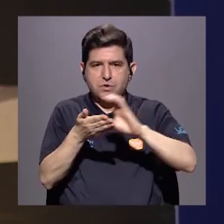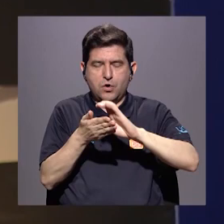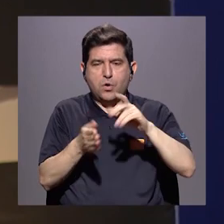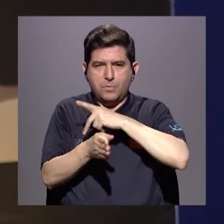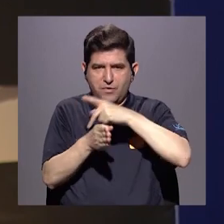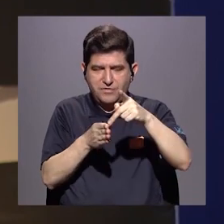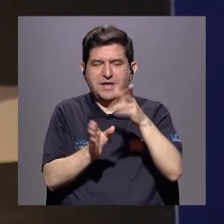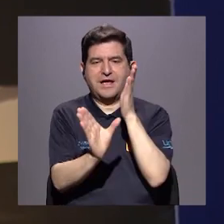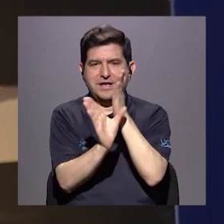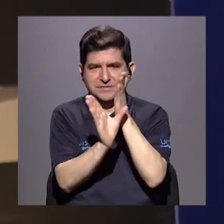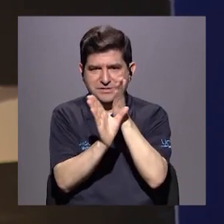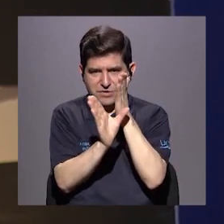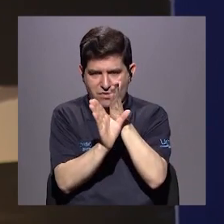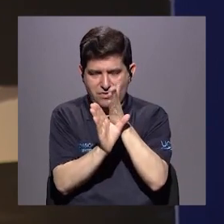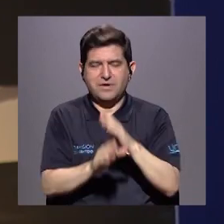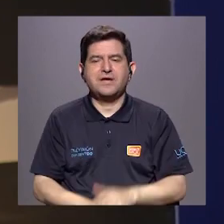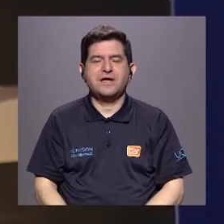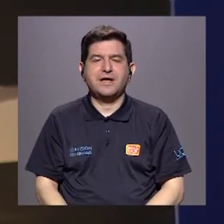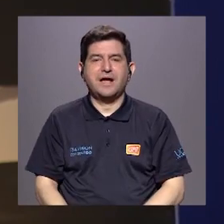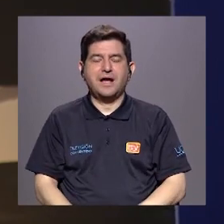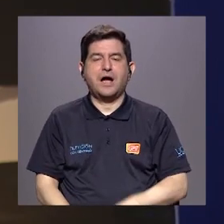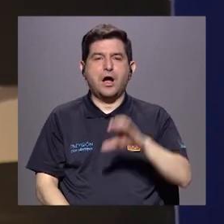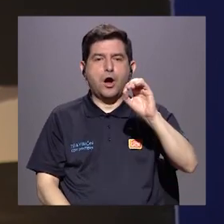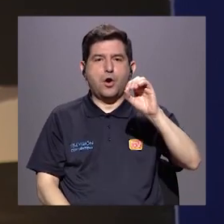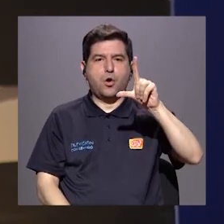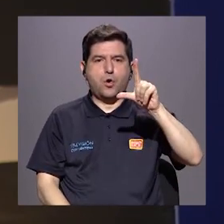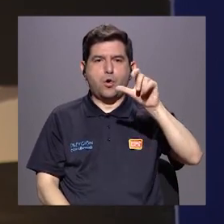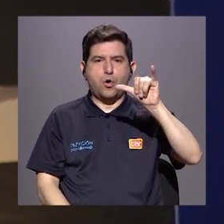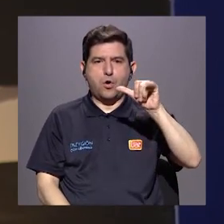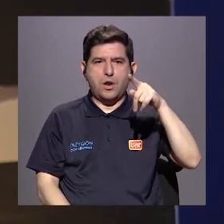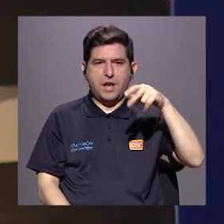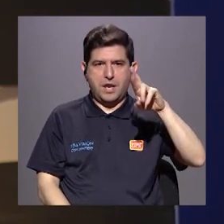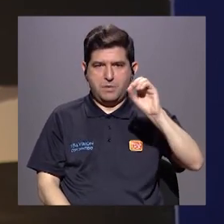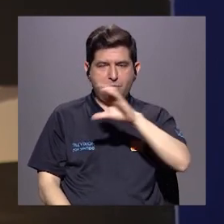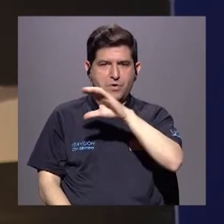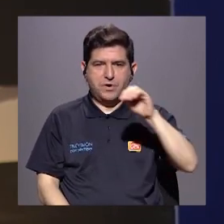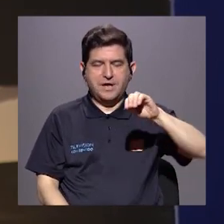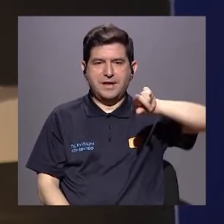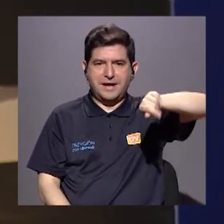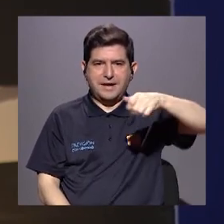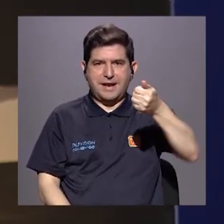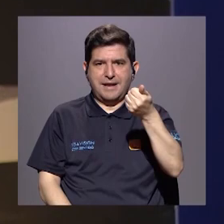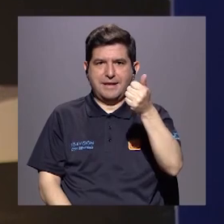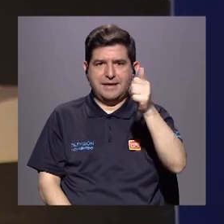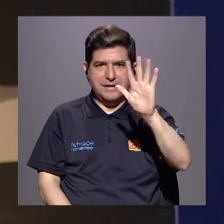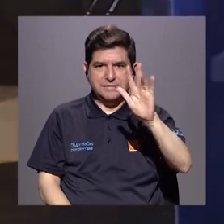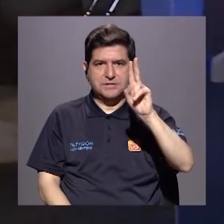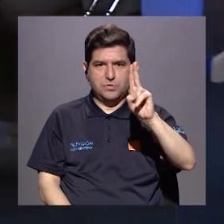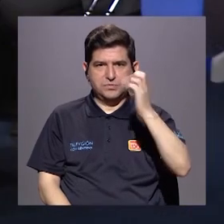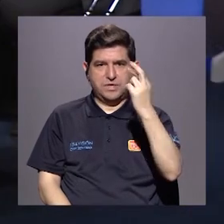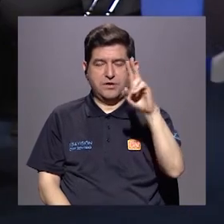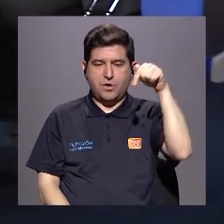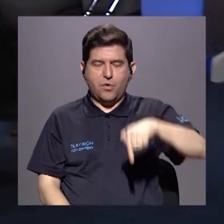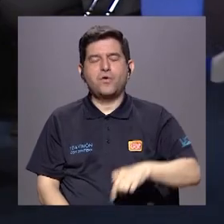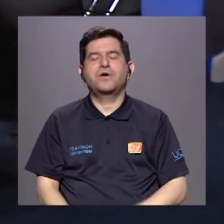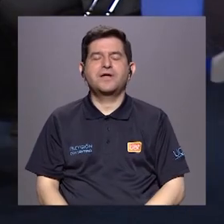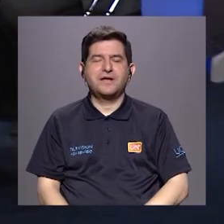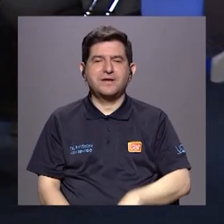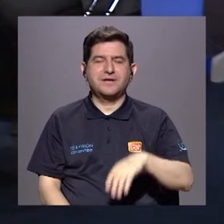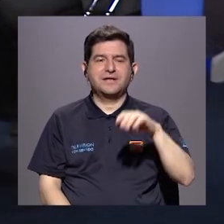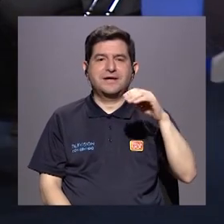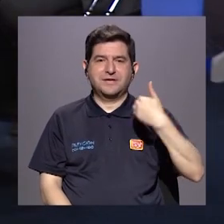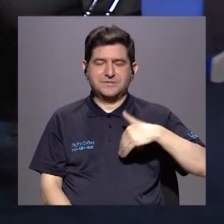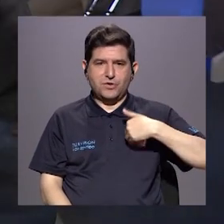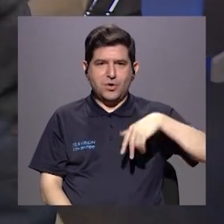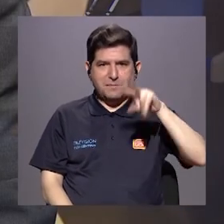colegio de profesionales en psicología de costa rica el co libro y el canal 15 y cr hoy estamos conversando con oscar valverde de cerros a